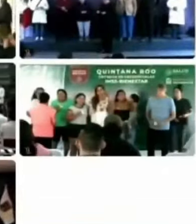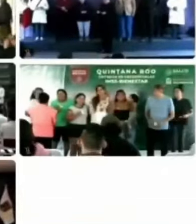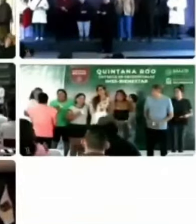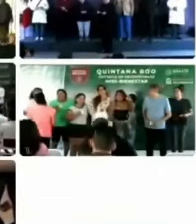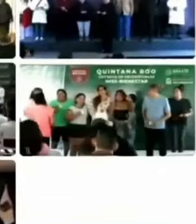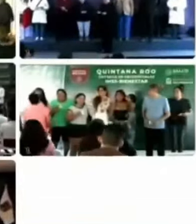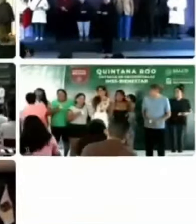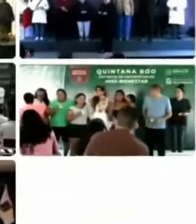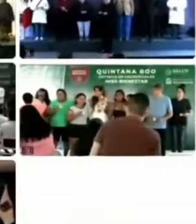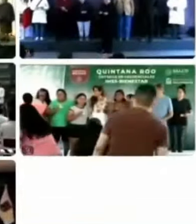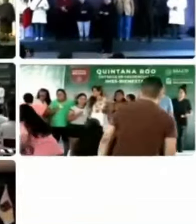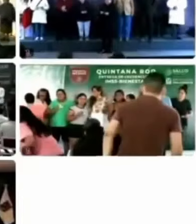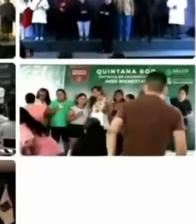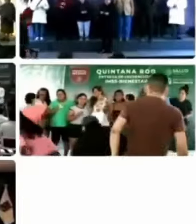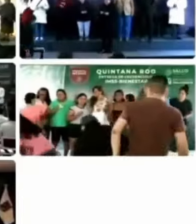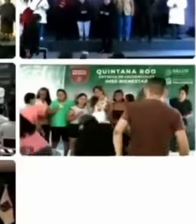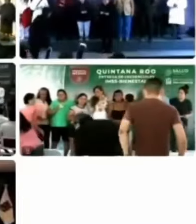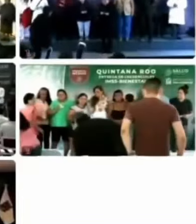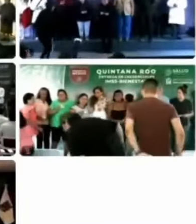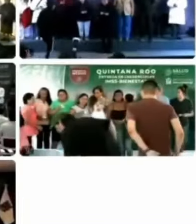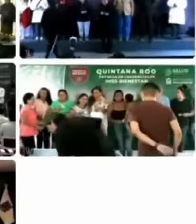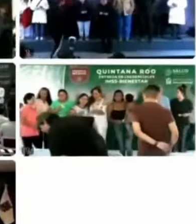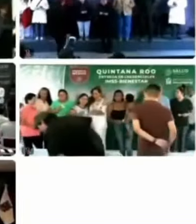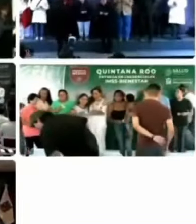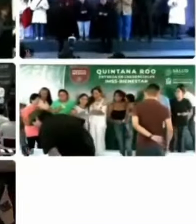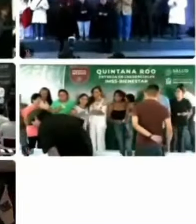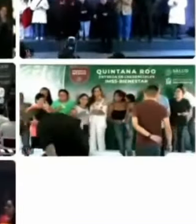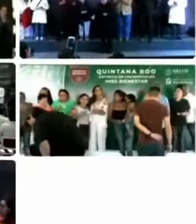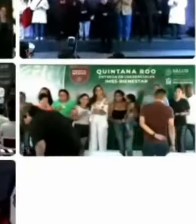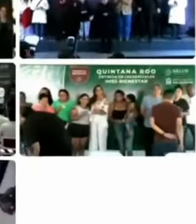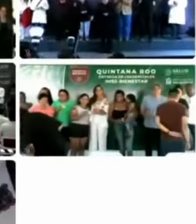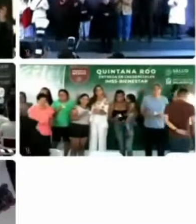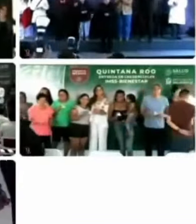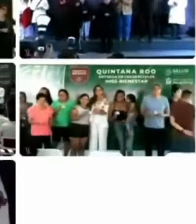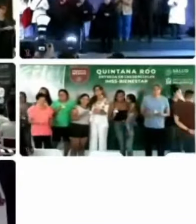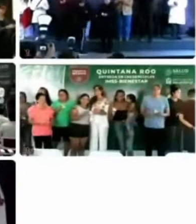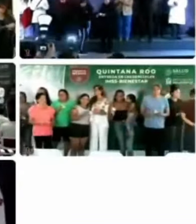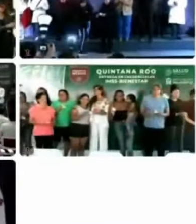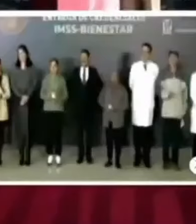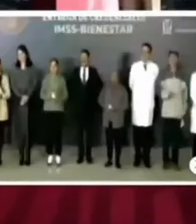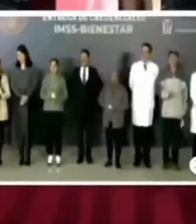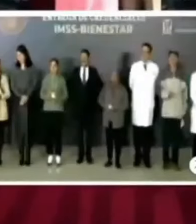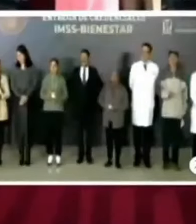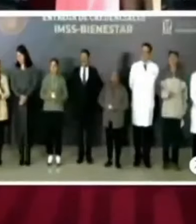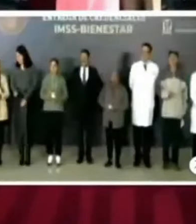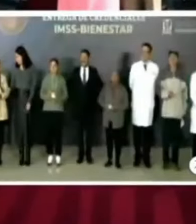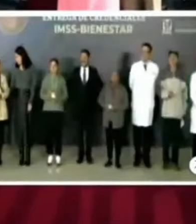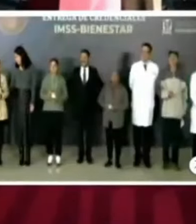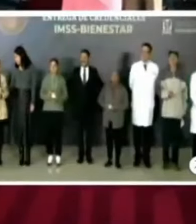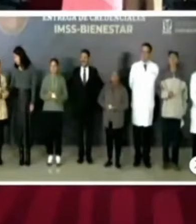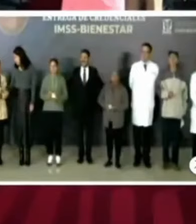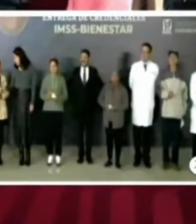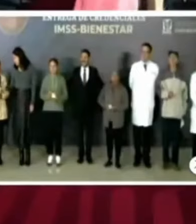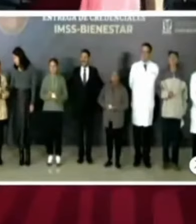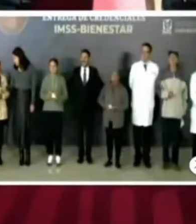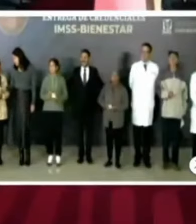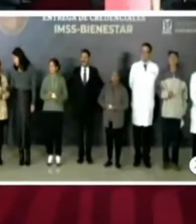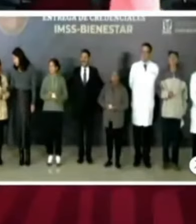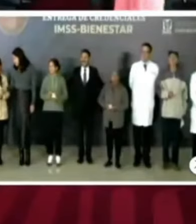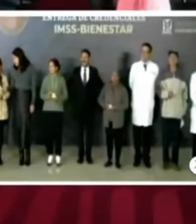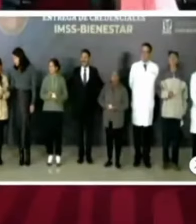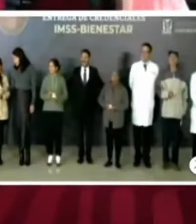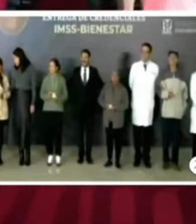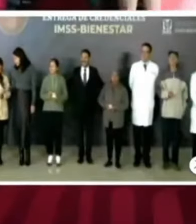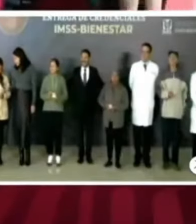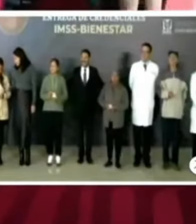Cruz gobernador de Oaxaca que está este también haciendo la entrega de las de las credenciales de